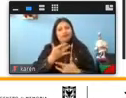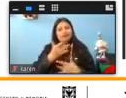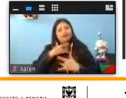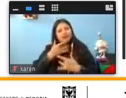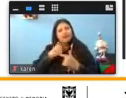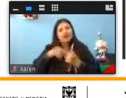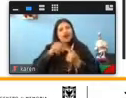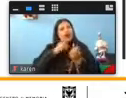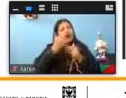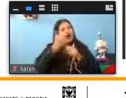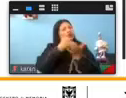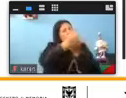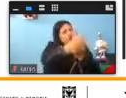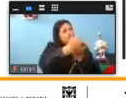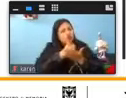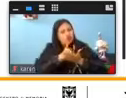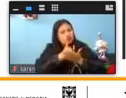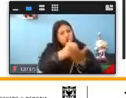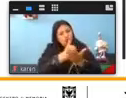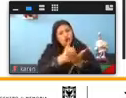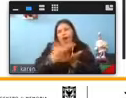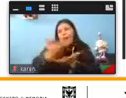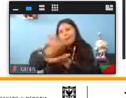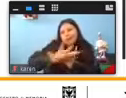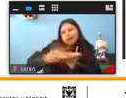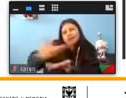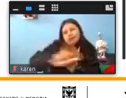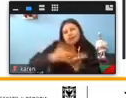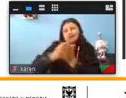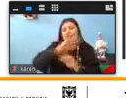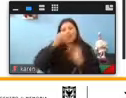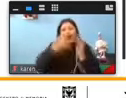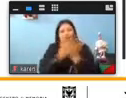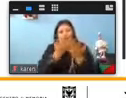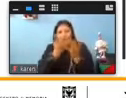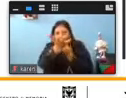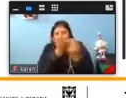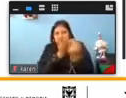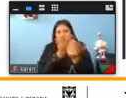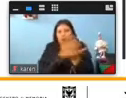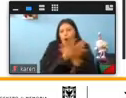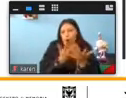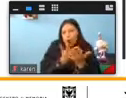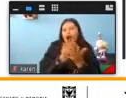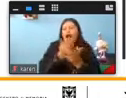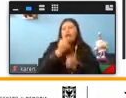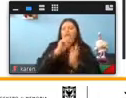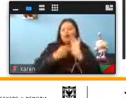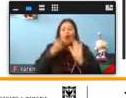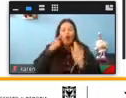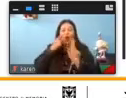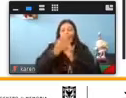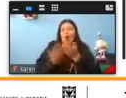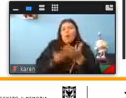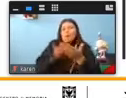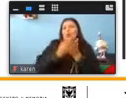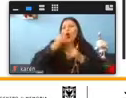de la reciprocidad, hablan del compartir, del trueque, como apuestas de construcción de paz y apuestas